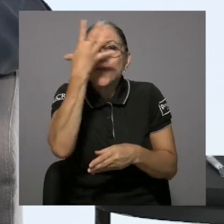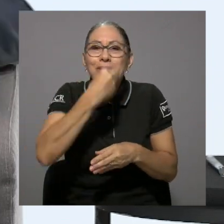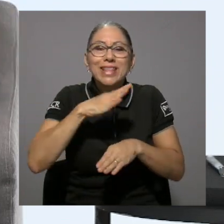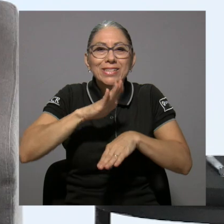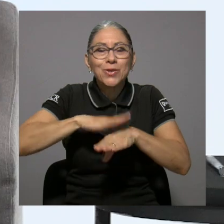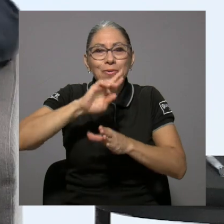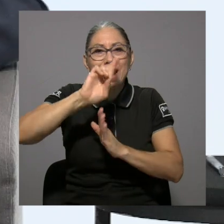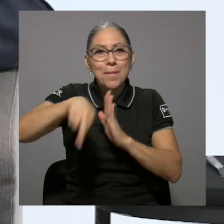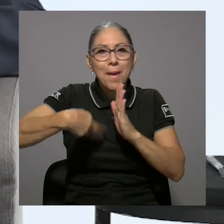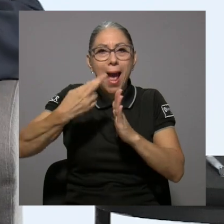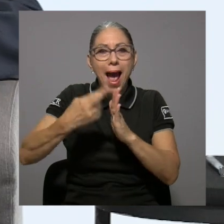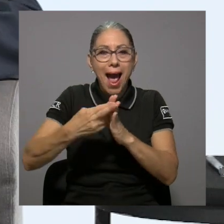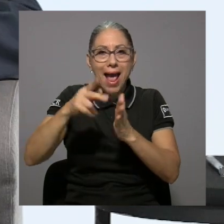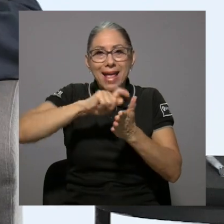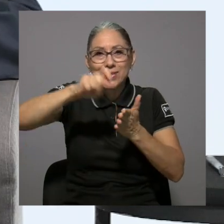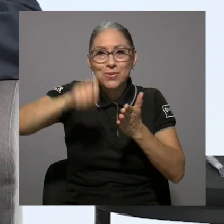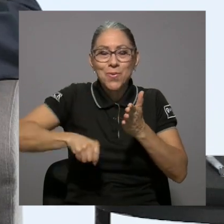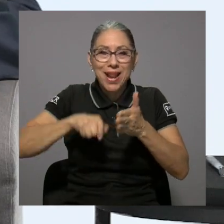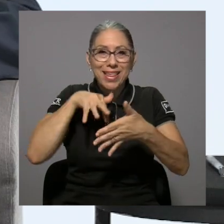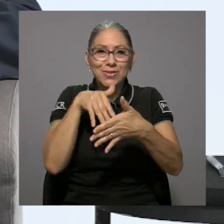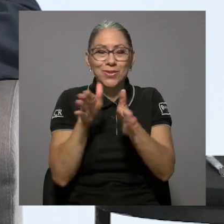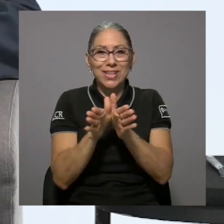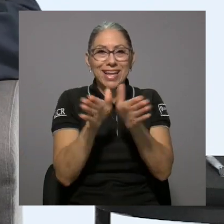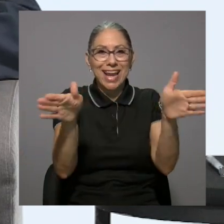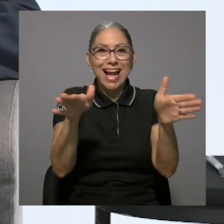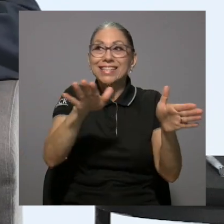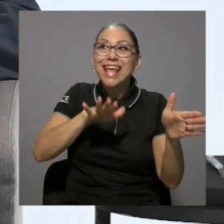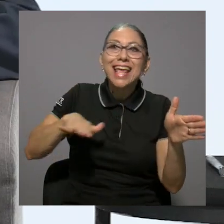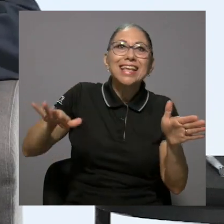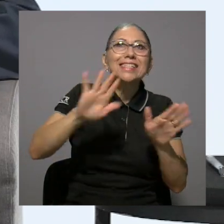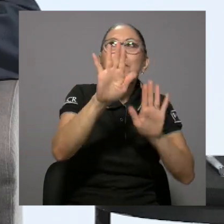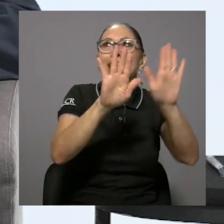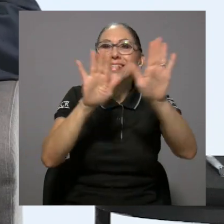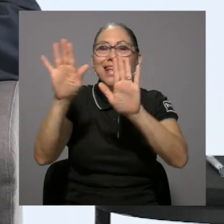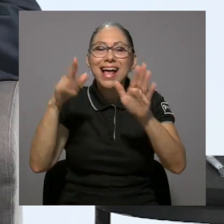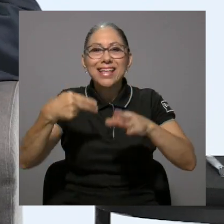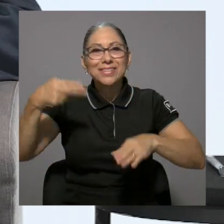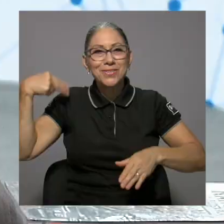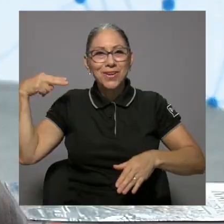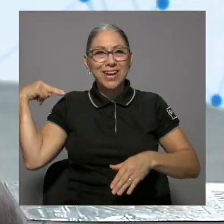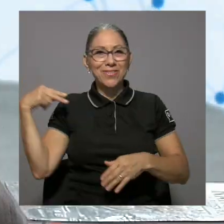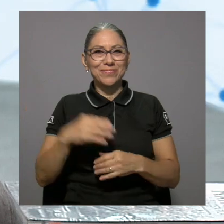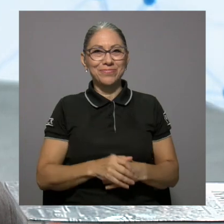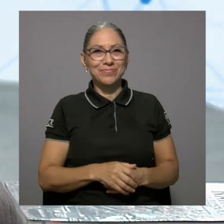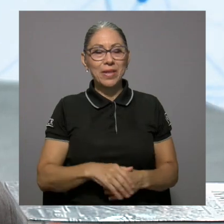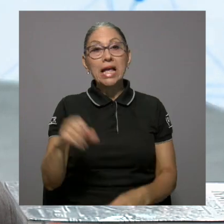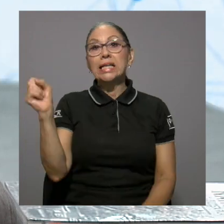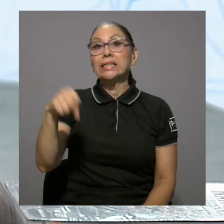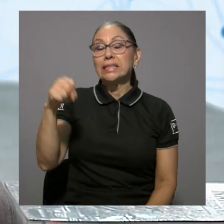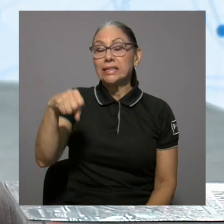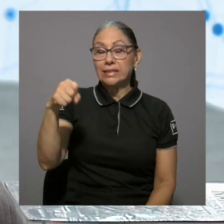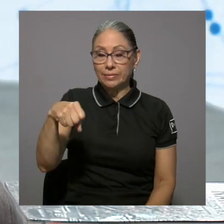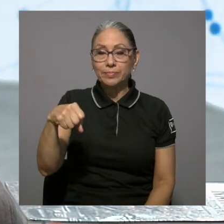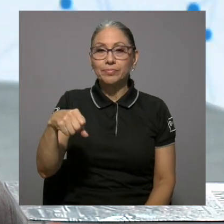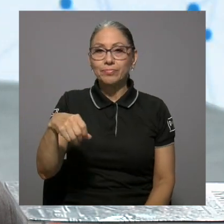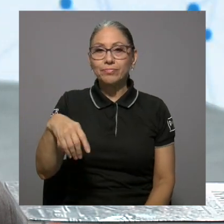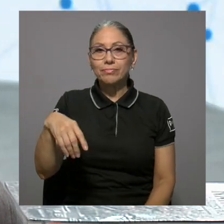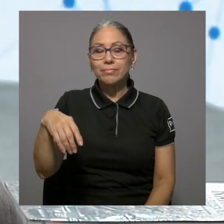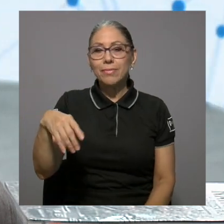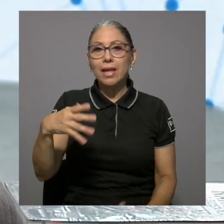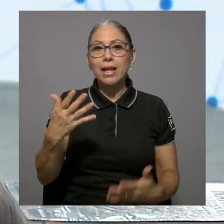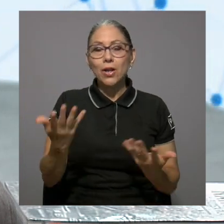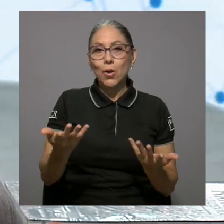el papel de la Escuela de Estudios Generales en ese paisaje histórico. Sí, bueno, lo que